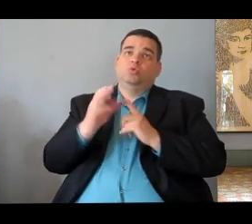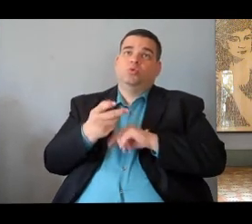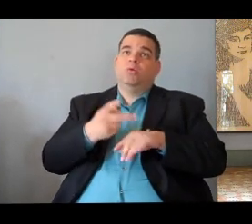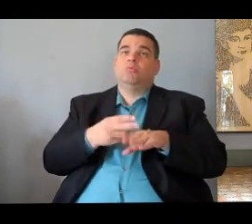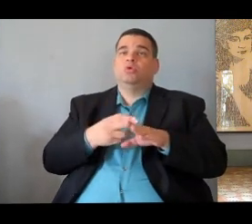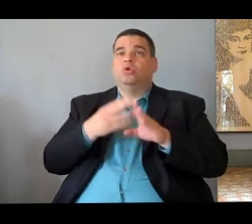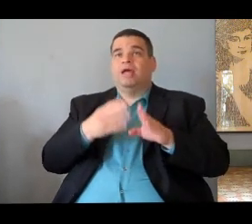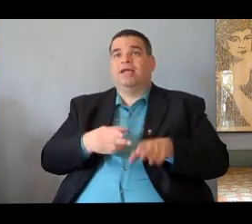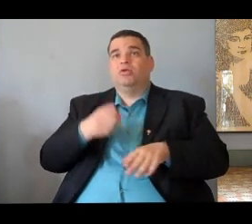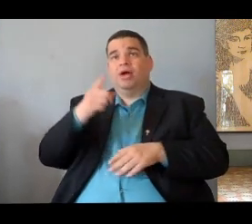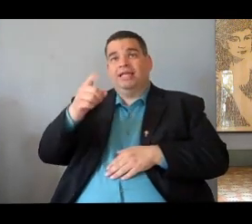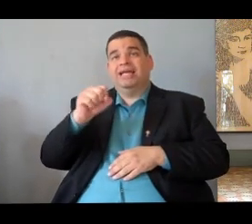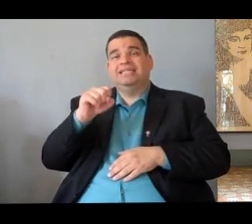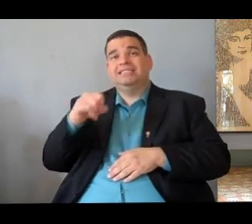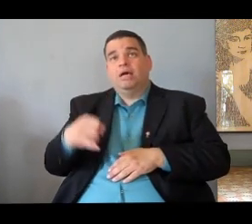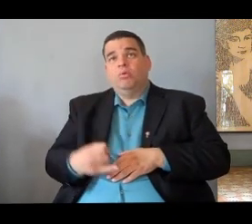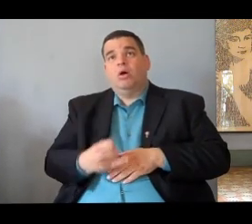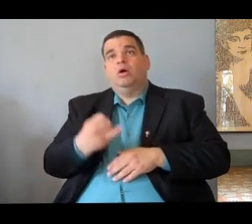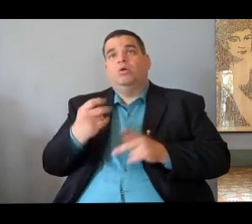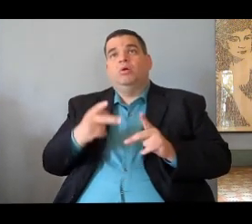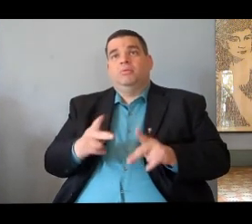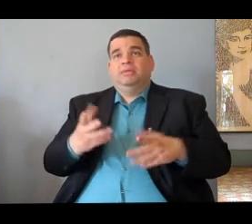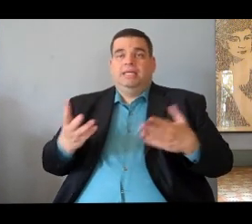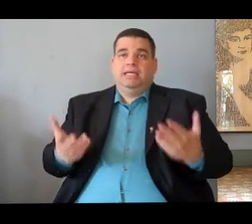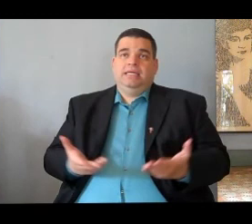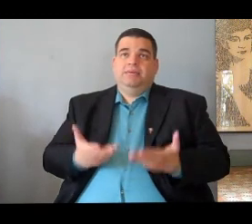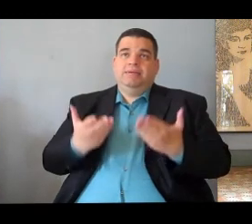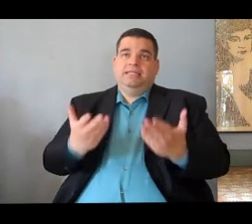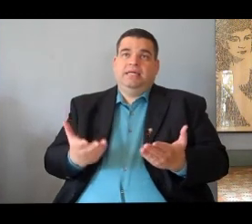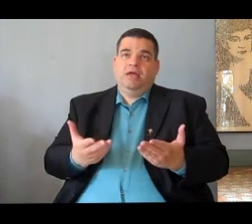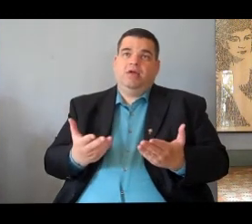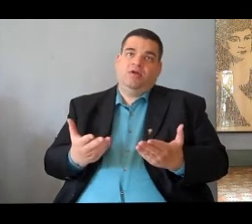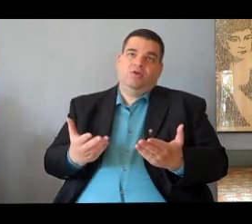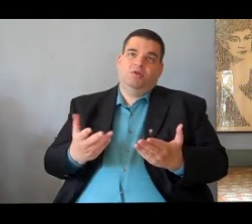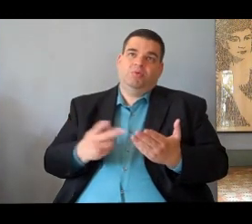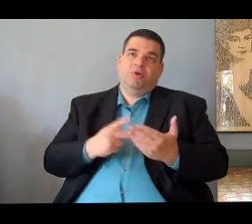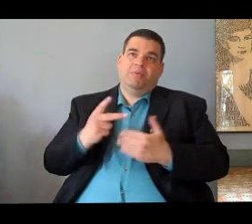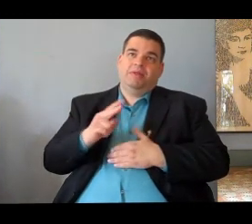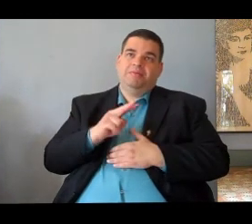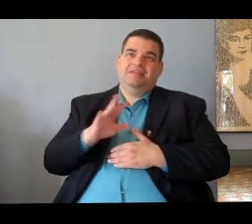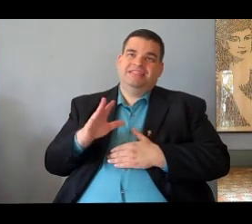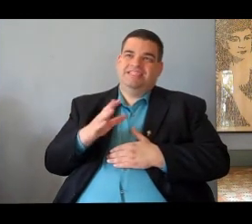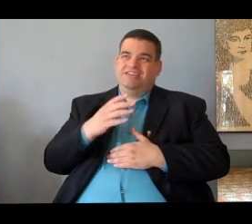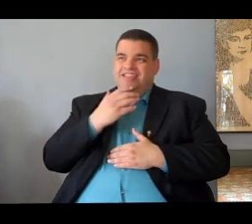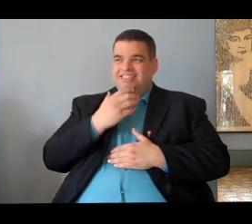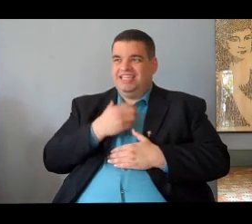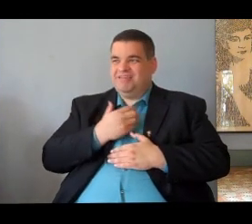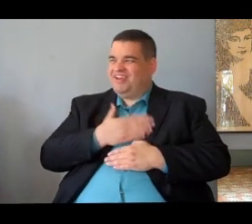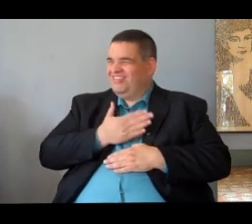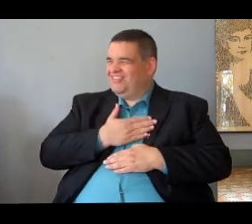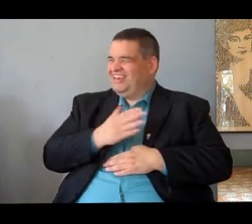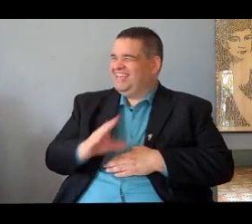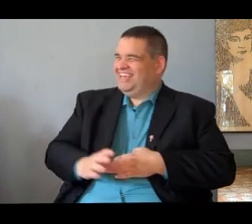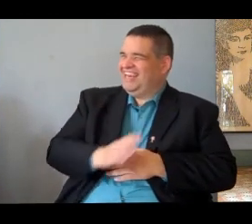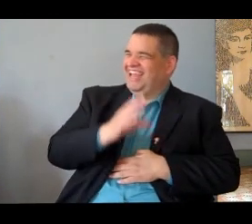para que nos permite acá presentar nuestro programa del 25 de diciembre. Fum, fum, fum. Feliz Navidad. Ok.